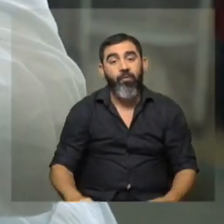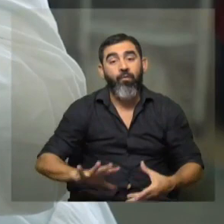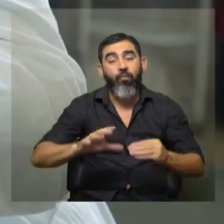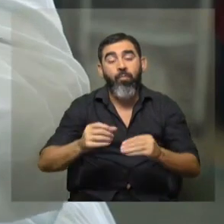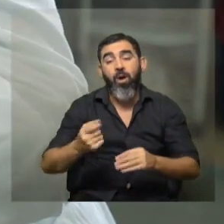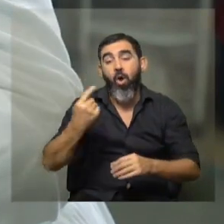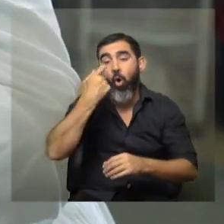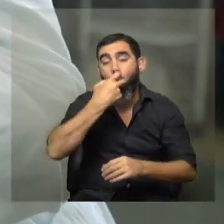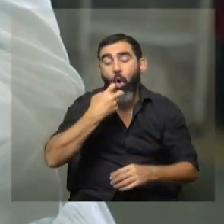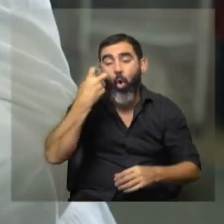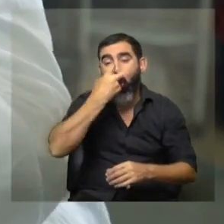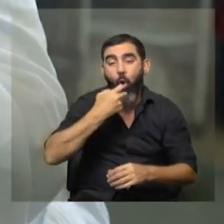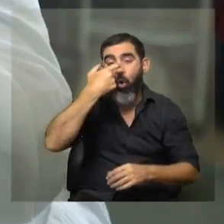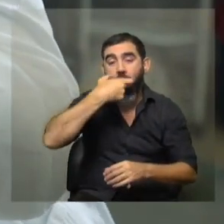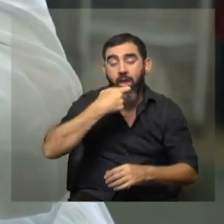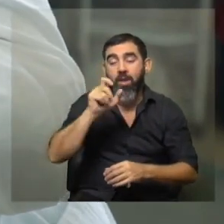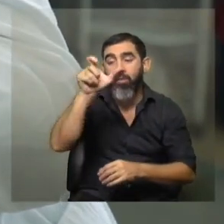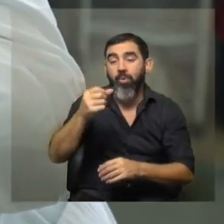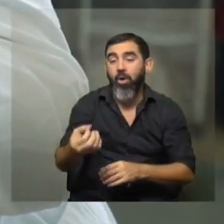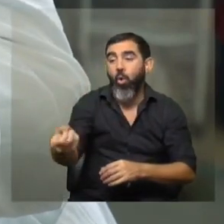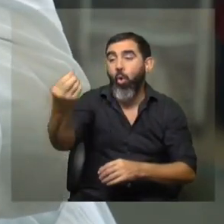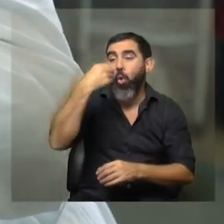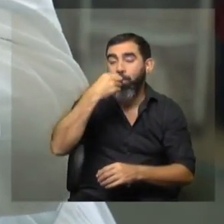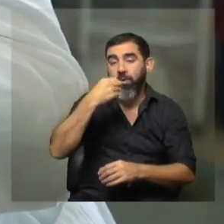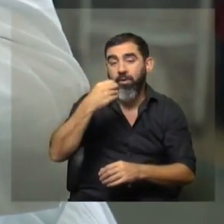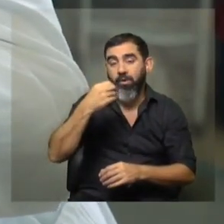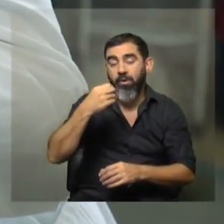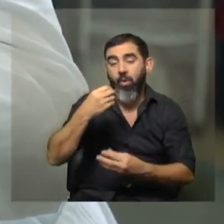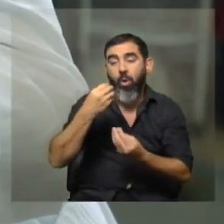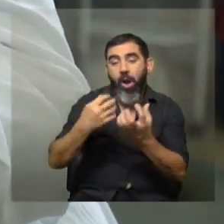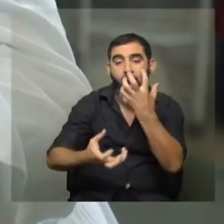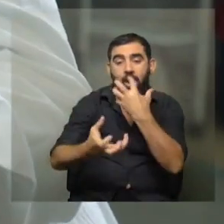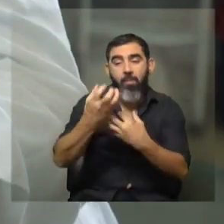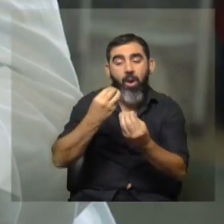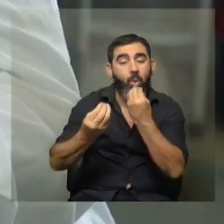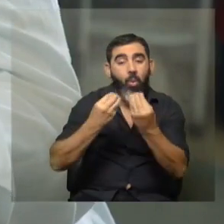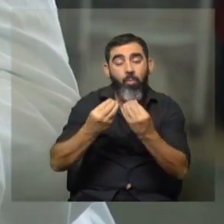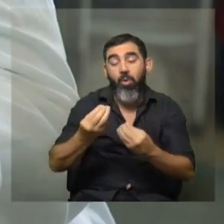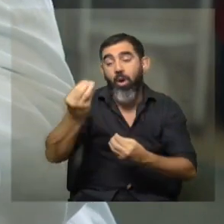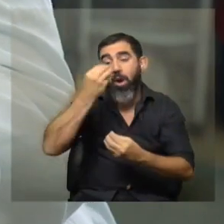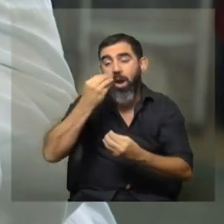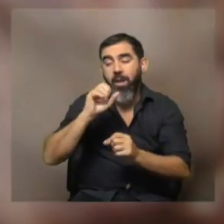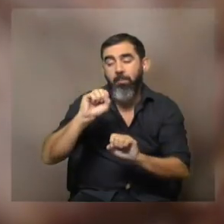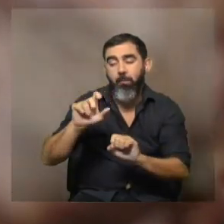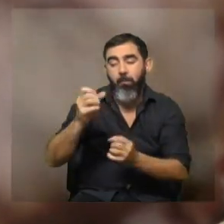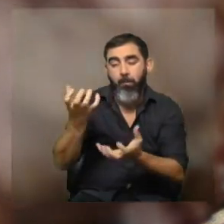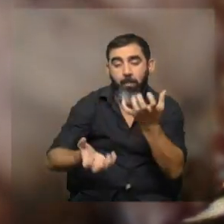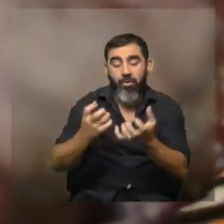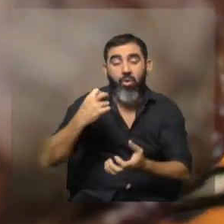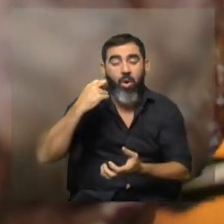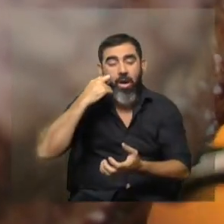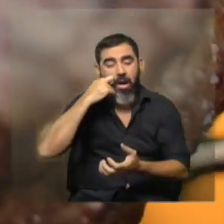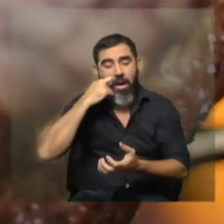oral. O sea, que la persona ingiera el parásito. ¿Cómo puede ingerir la persona el parásito? Puede ser en alimentos mal cocidos, carnes